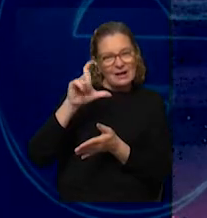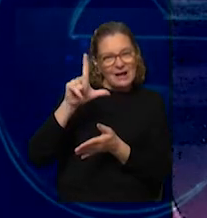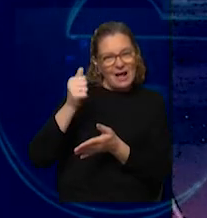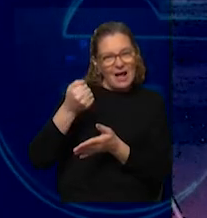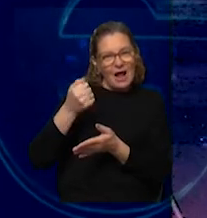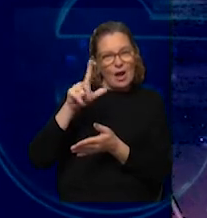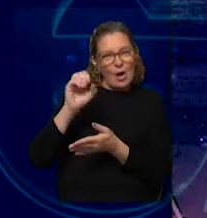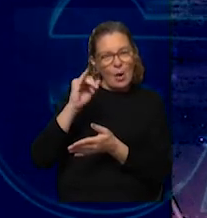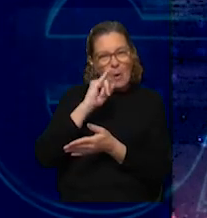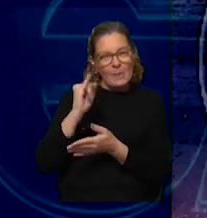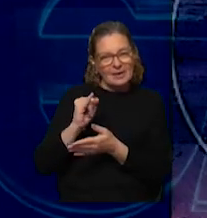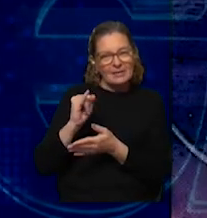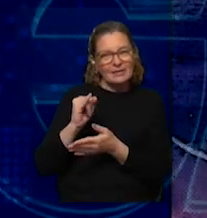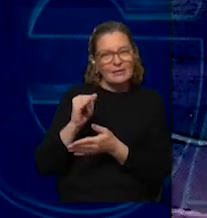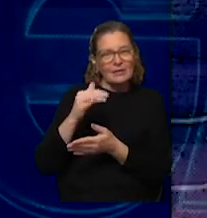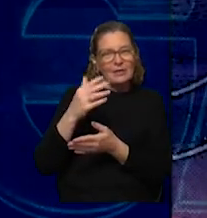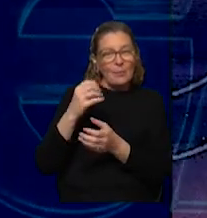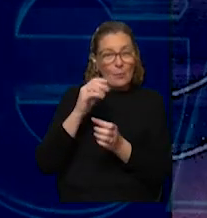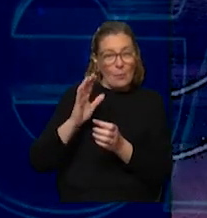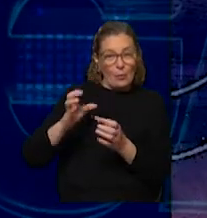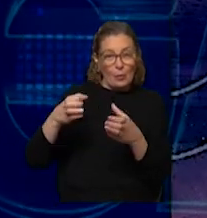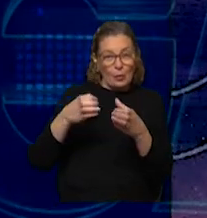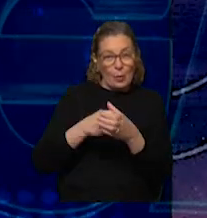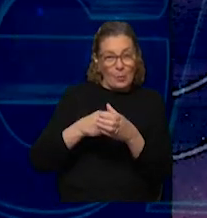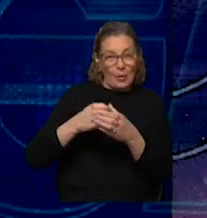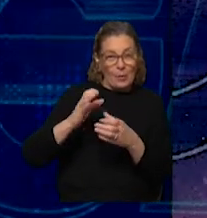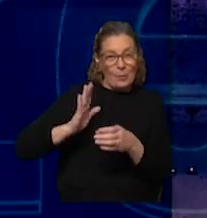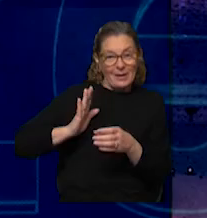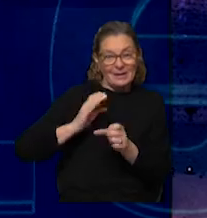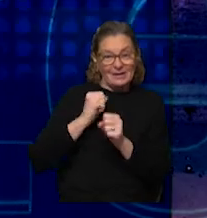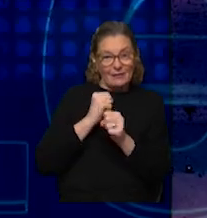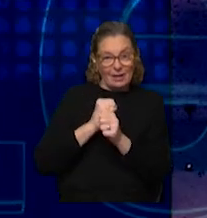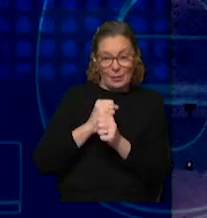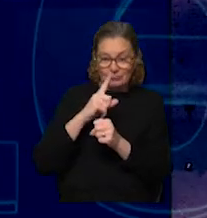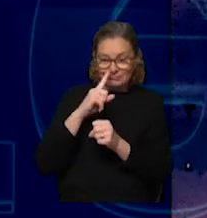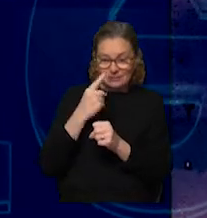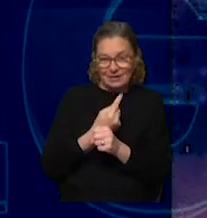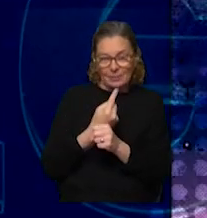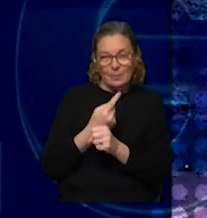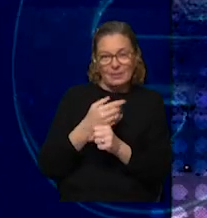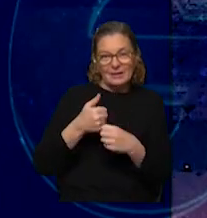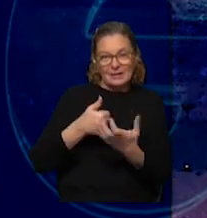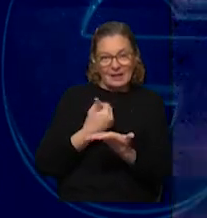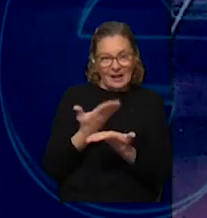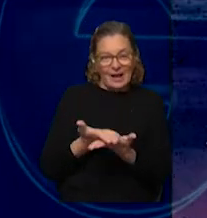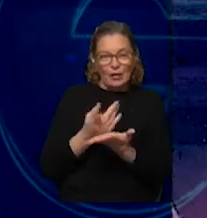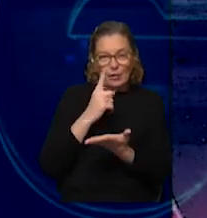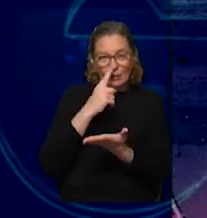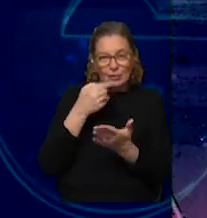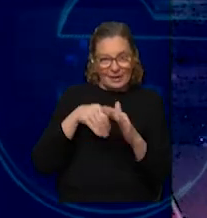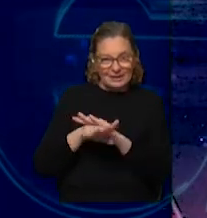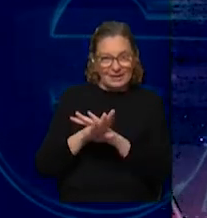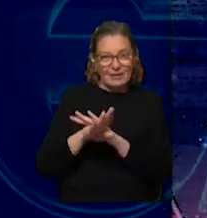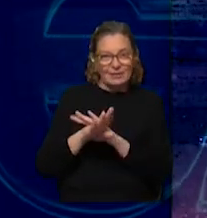florisman hicimos un grupo de mujeres trabajando como una locomotora para también sacarlo en junio Porque queríamos que el libro entrara